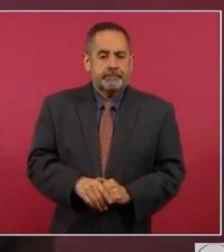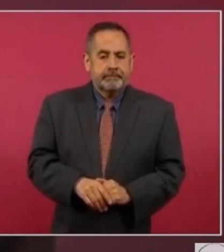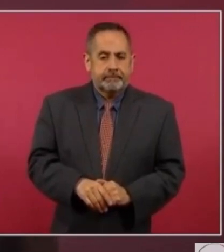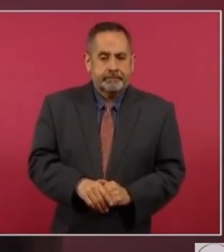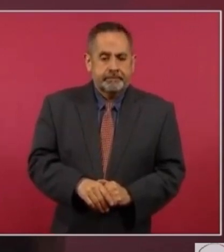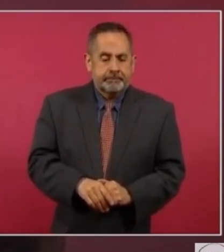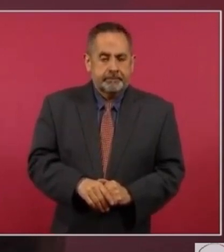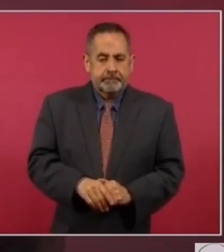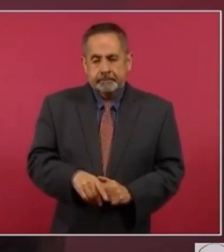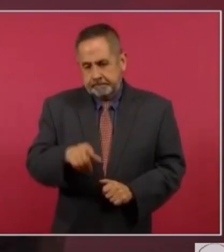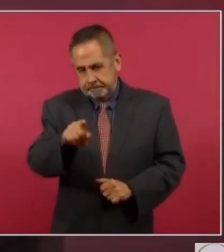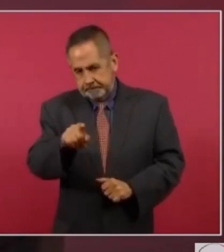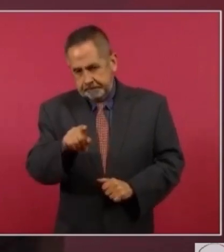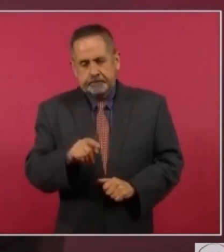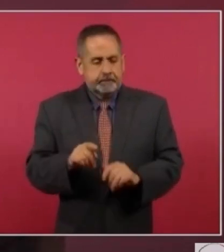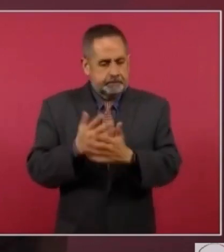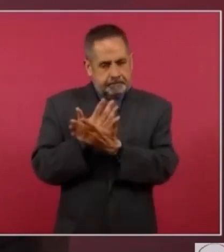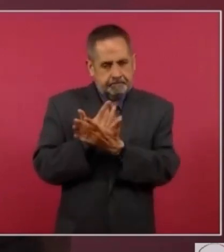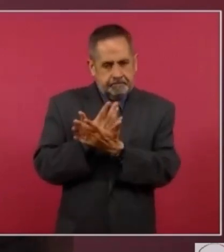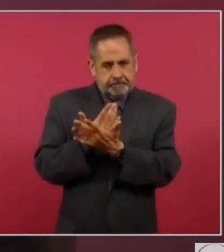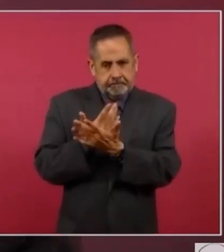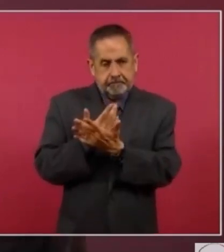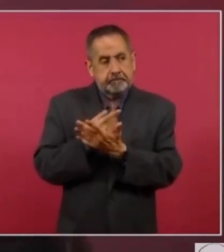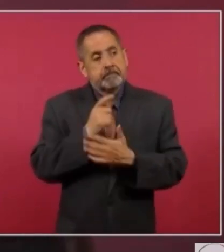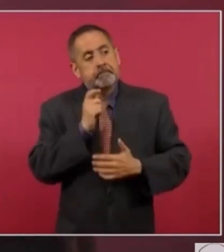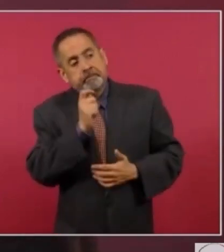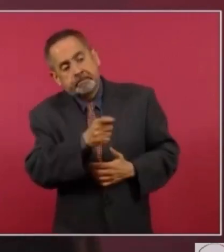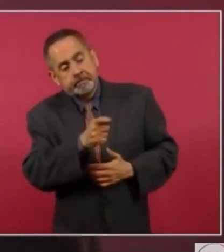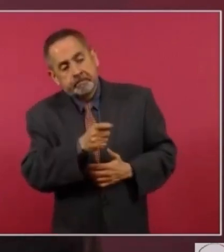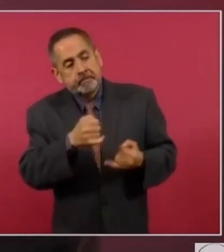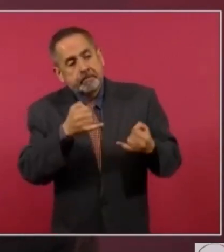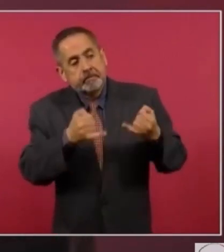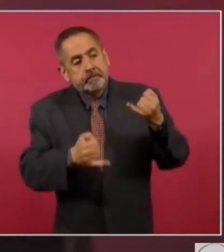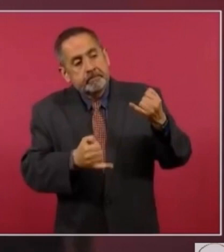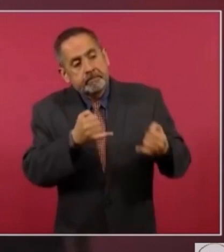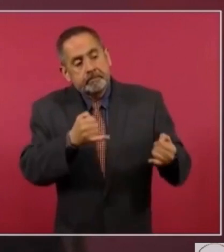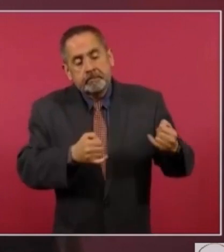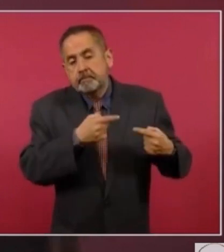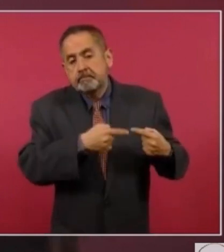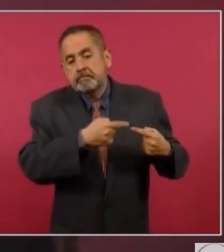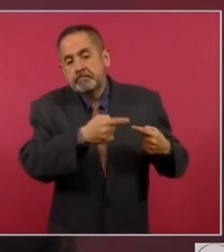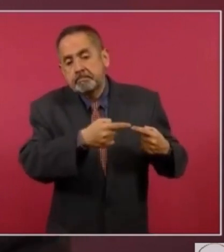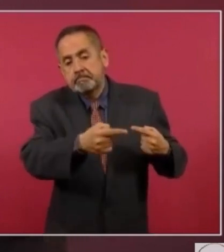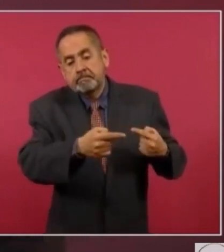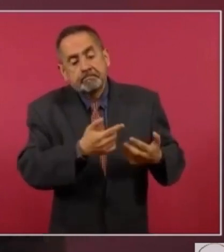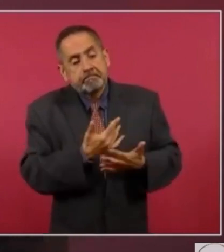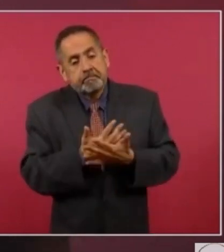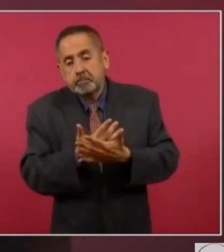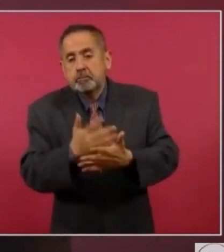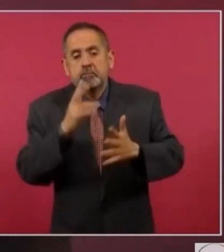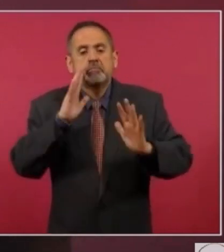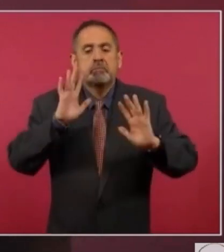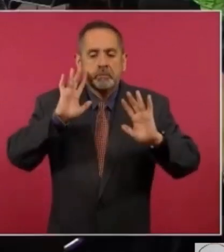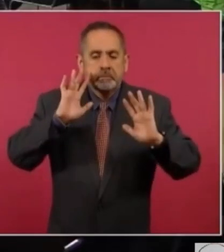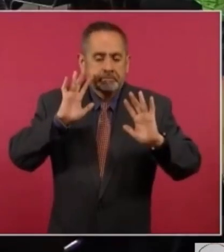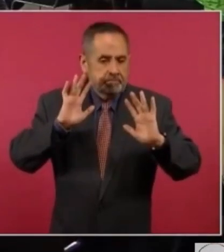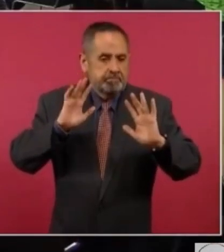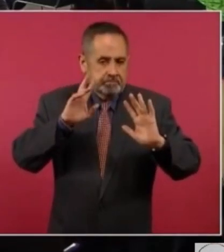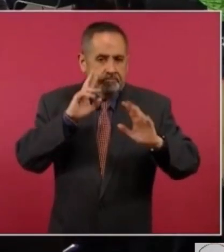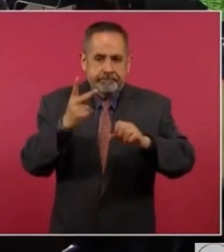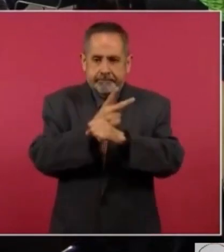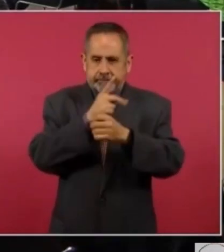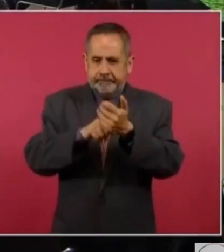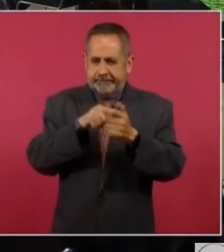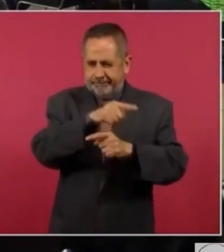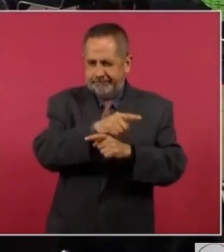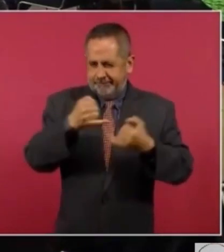hay que esperar a ver qué va a suceder con